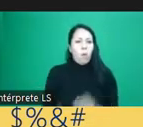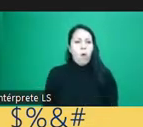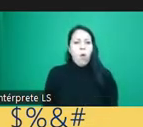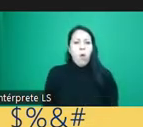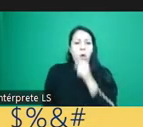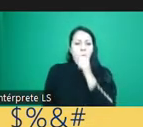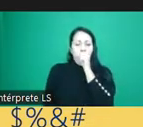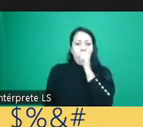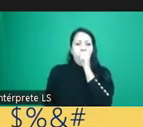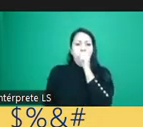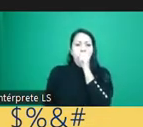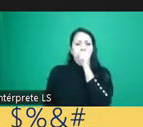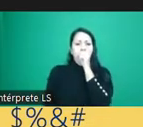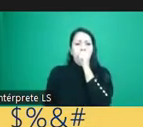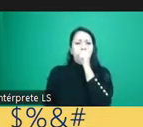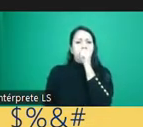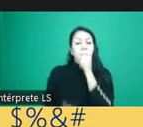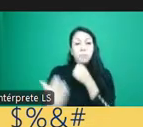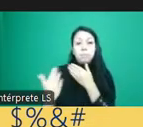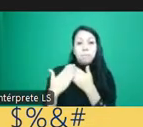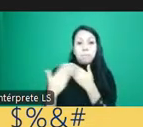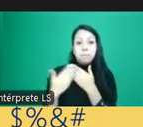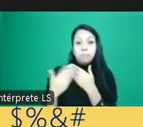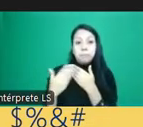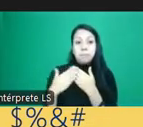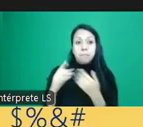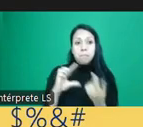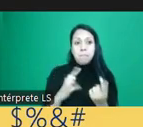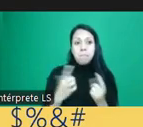Me avisan cuando estén listos. Listas.